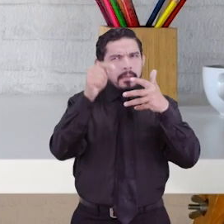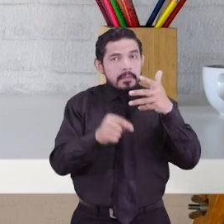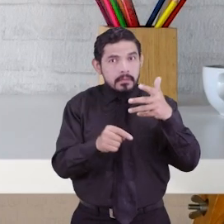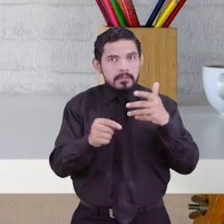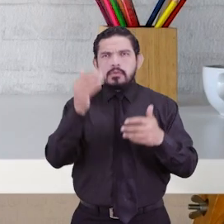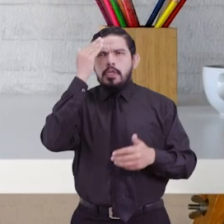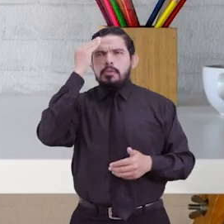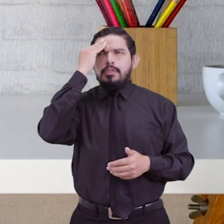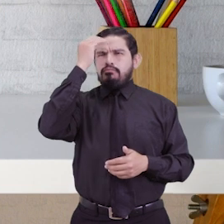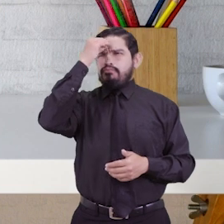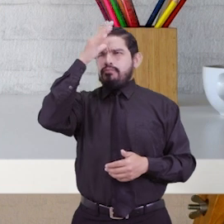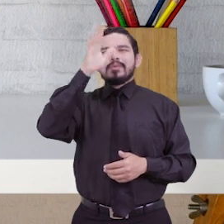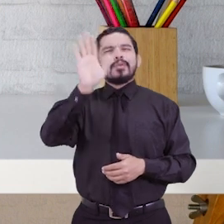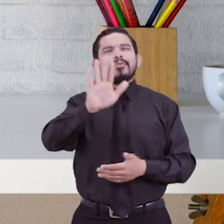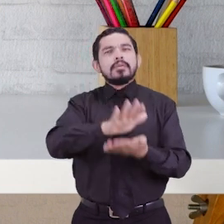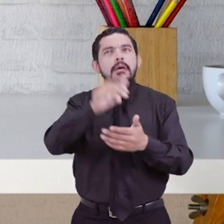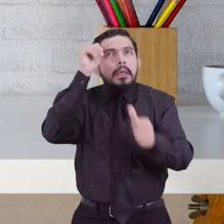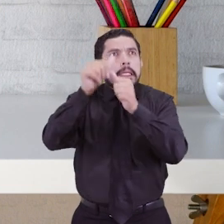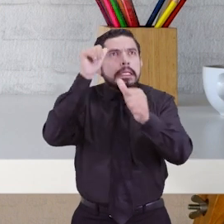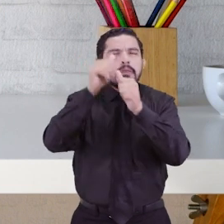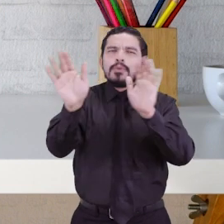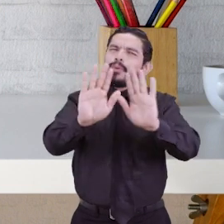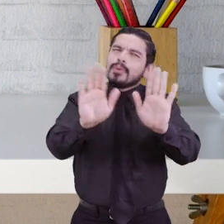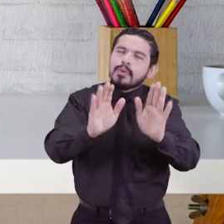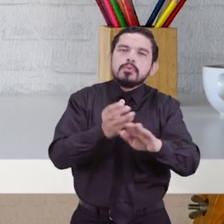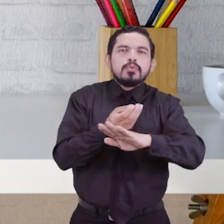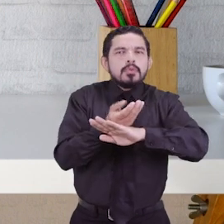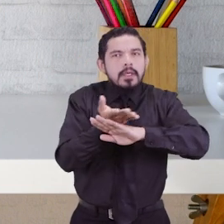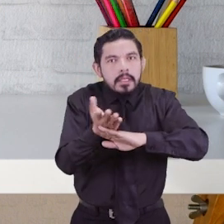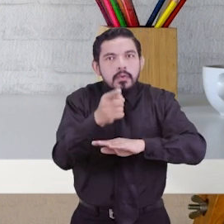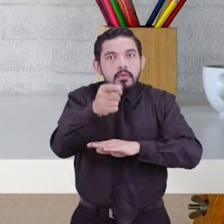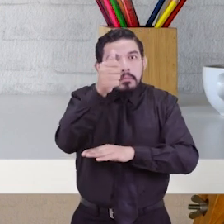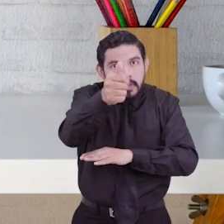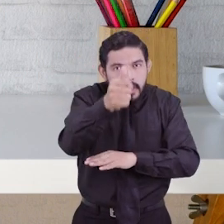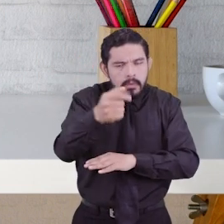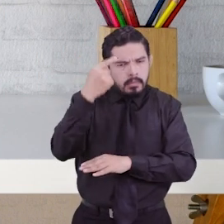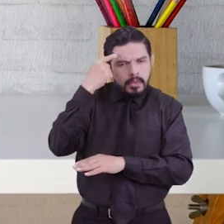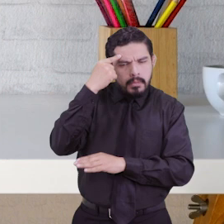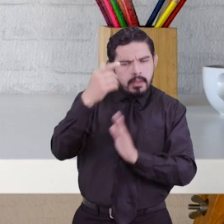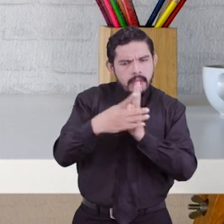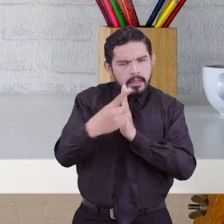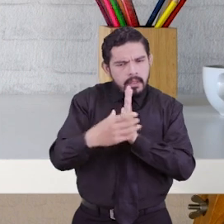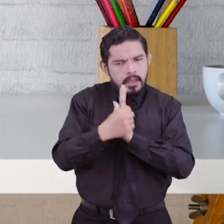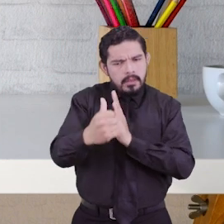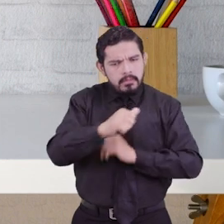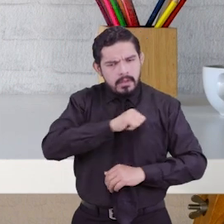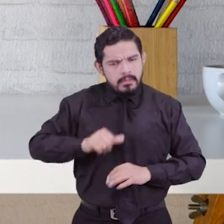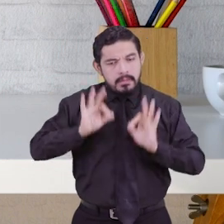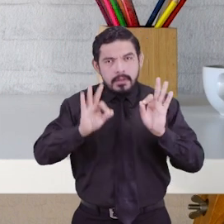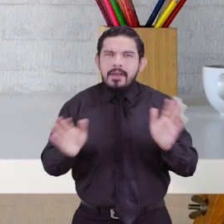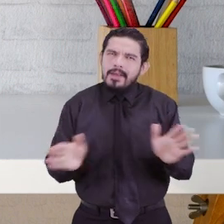de preguntas no mide conocimientos, por lo que no es necesario memorizar. El test transformar mide competencias y actitudes.